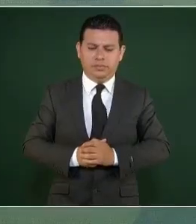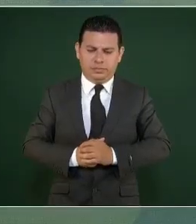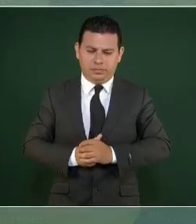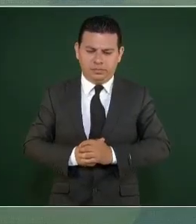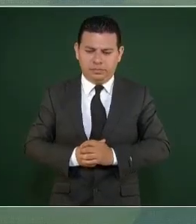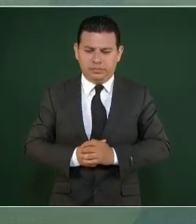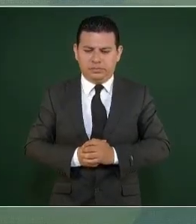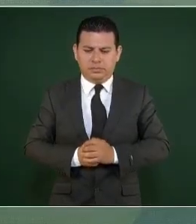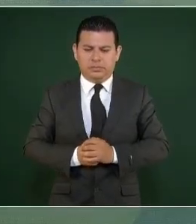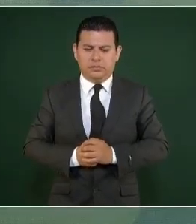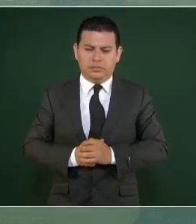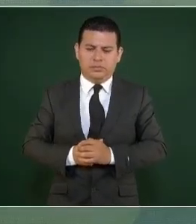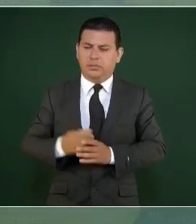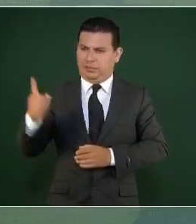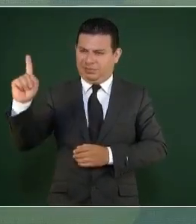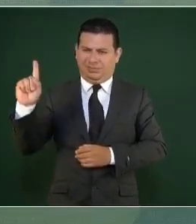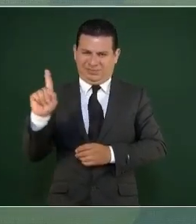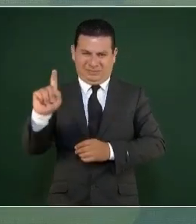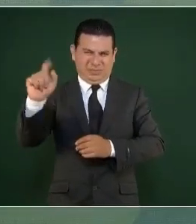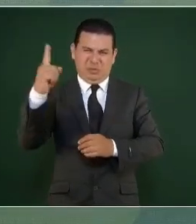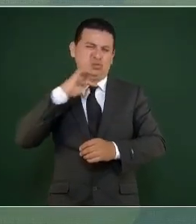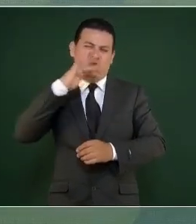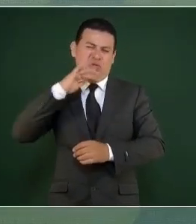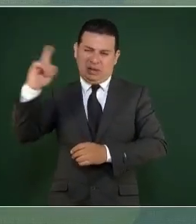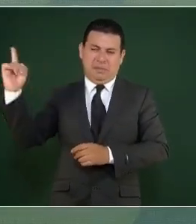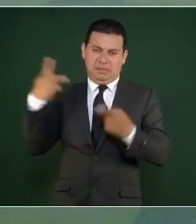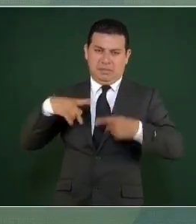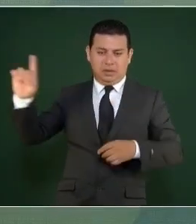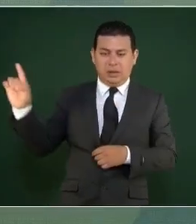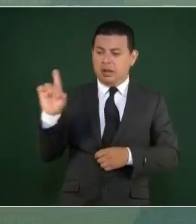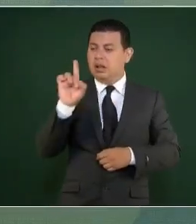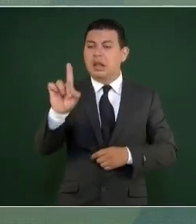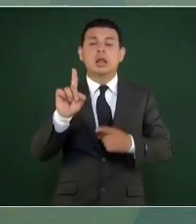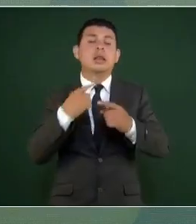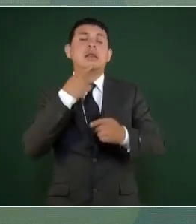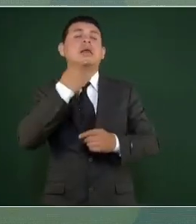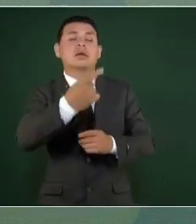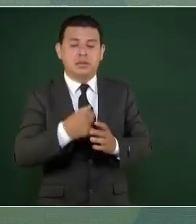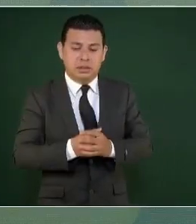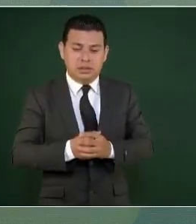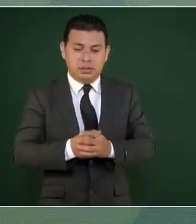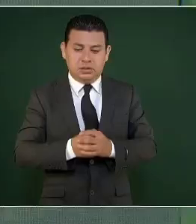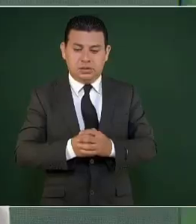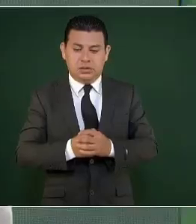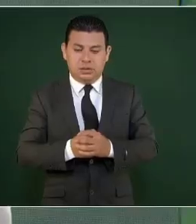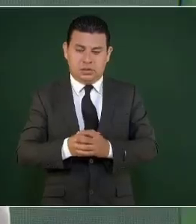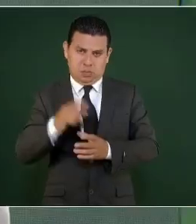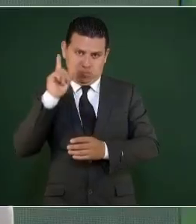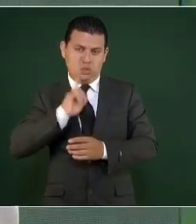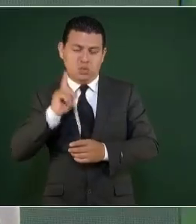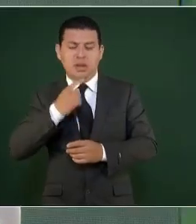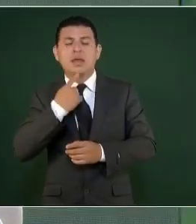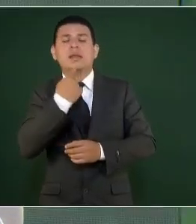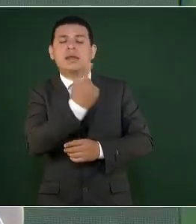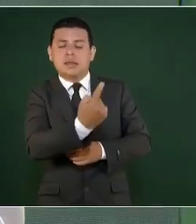alguien de los que está metido en todo esto y dice que un general